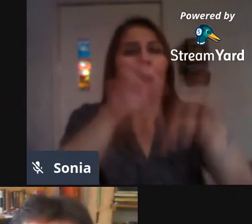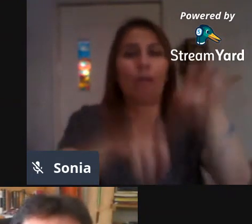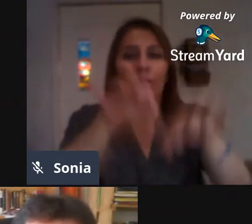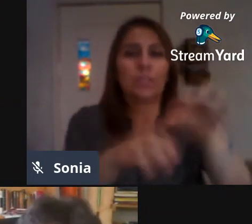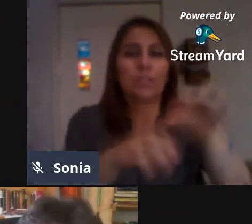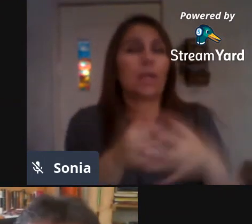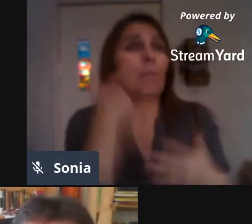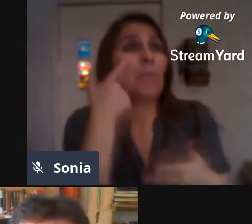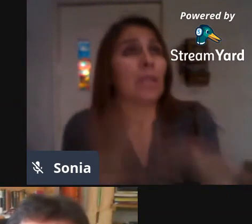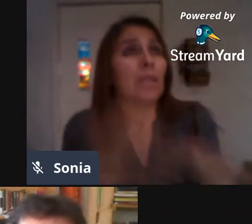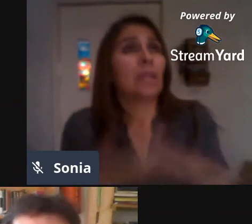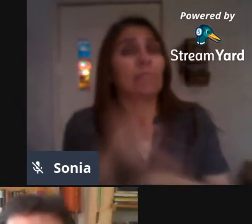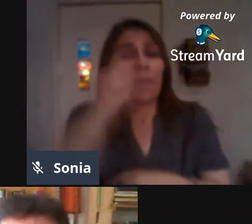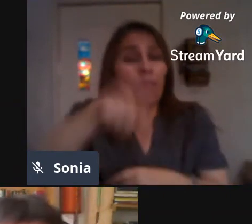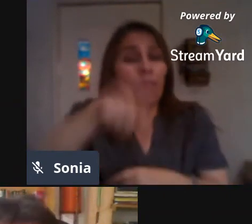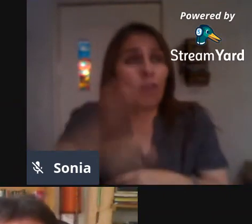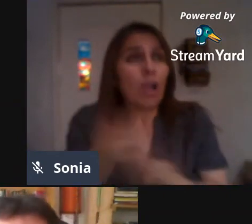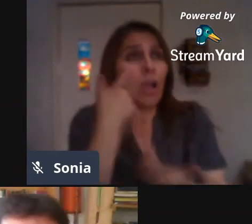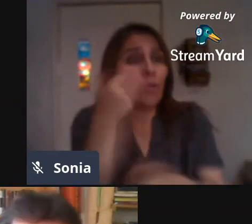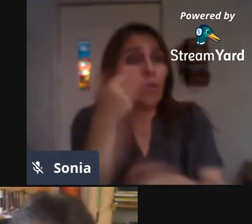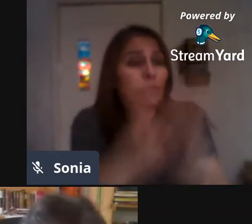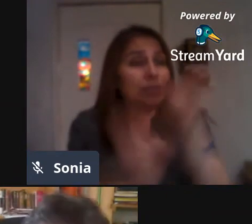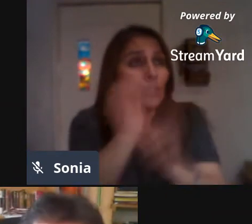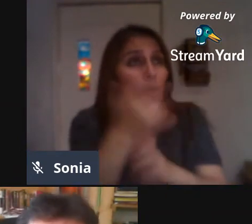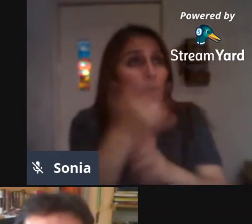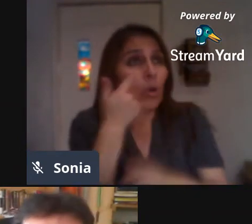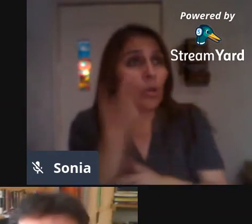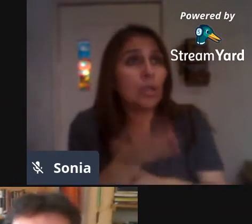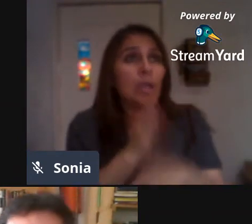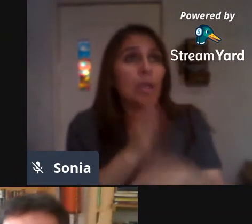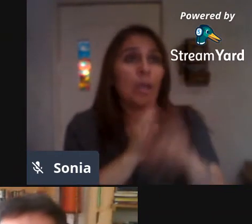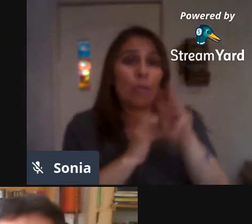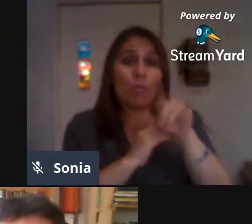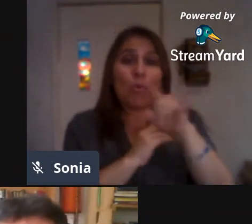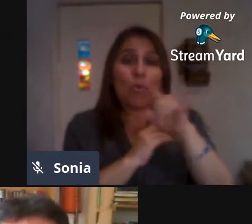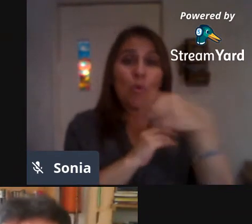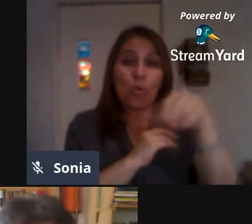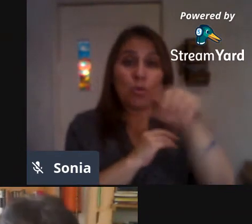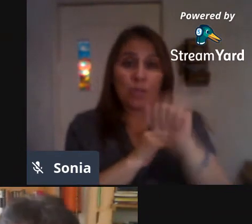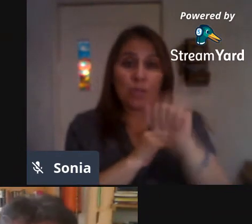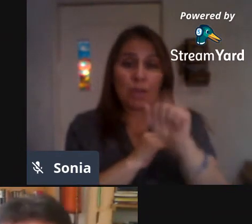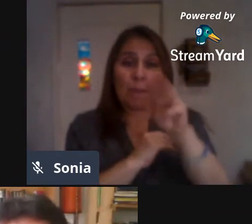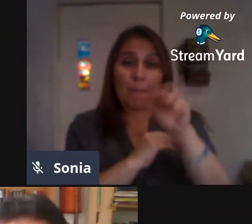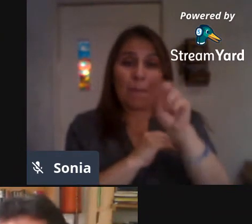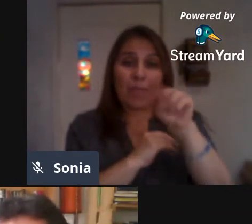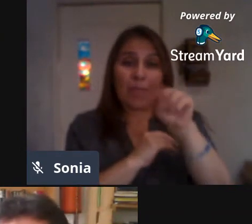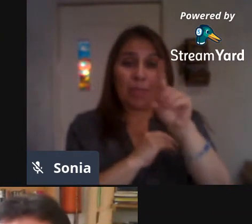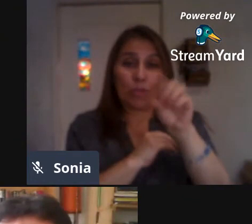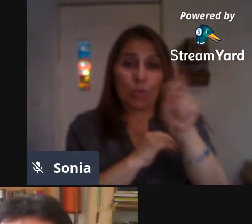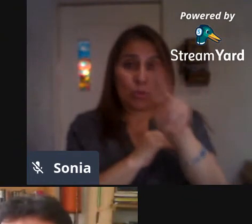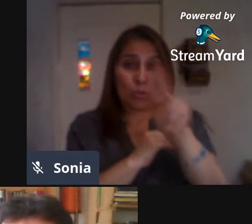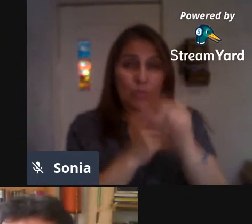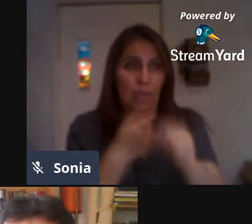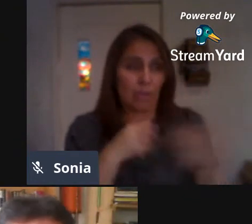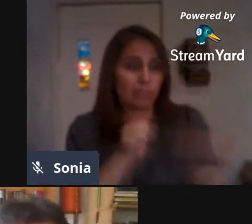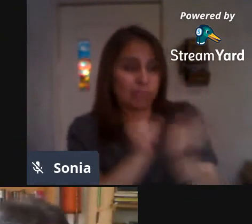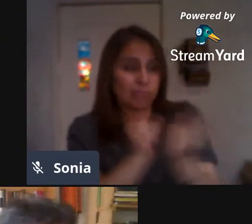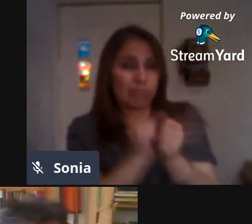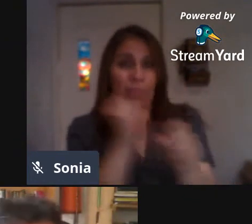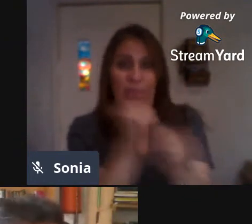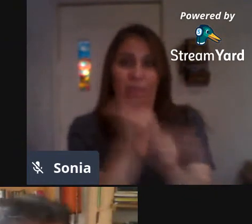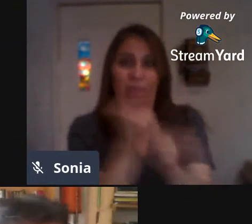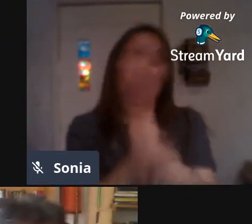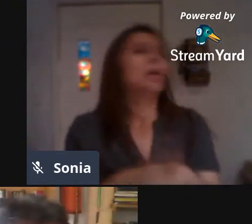abogado defensor que era el bar de momento sacó el millón que precisamente en esa época también